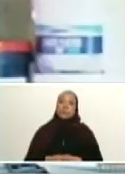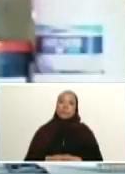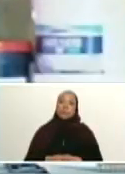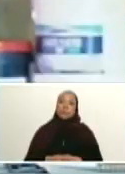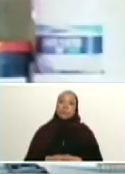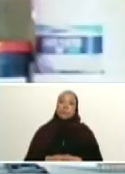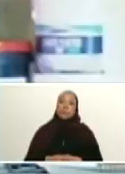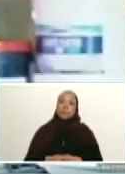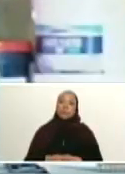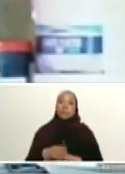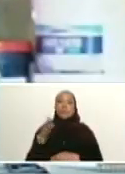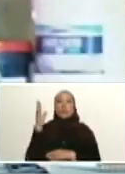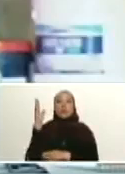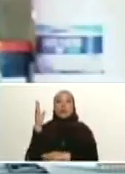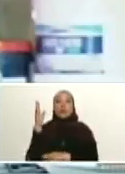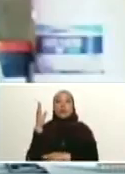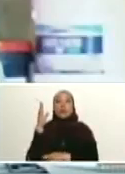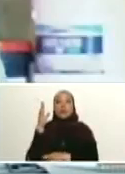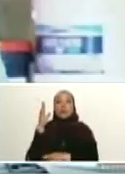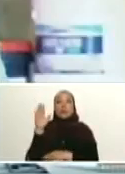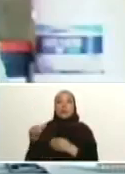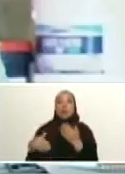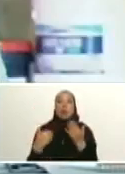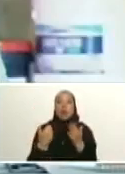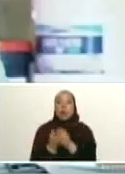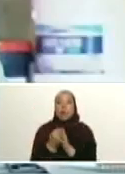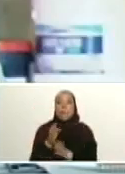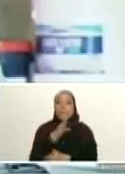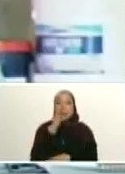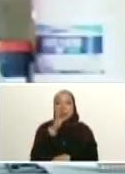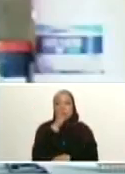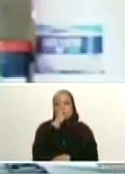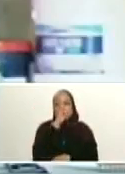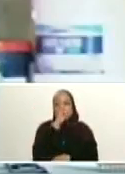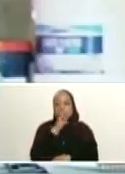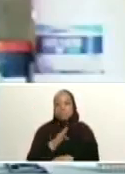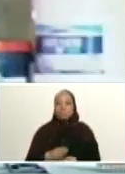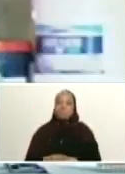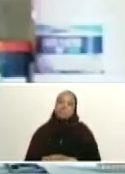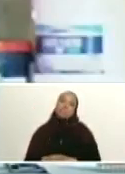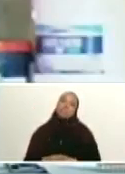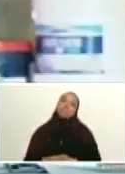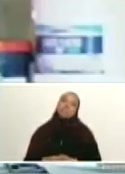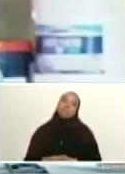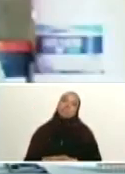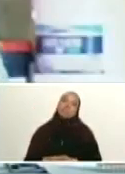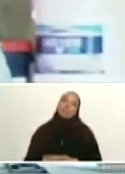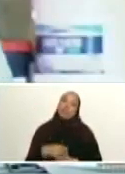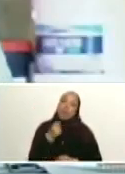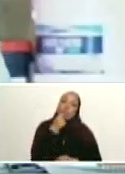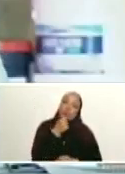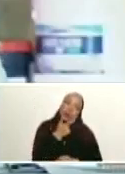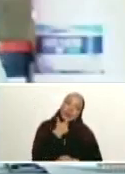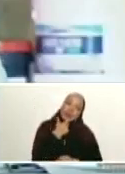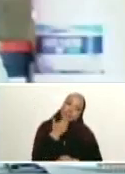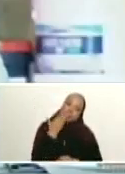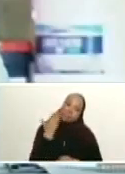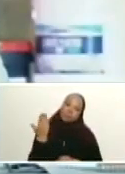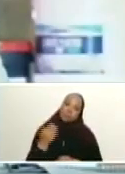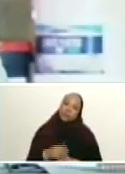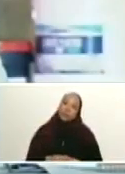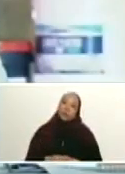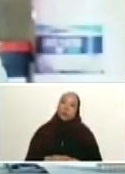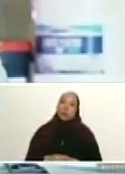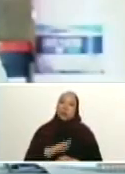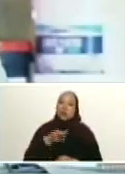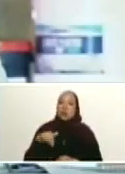Y de Lara nos vamos directo a Barinas. Barinas. Linda Barinas. Allá está